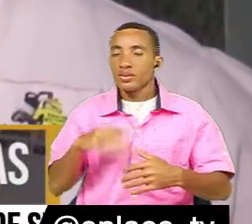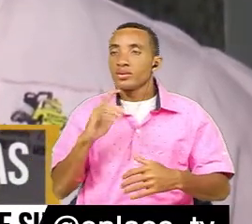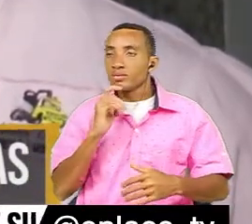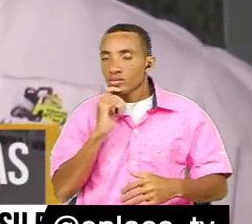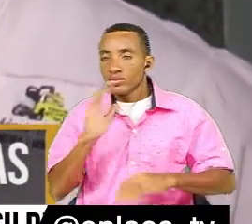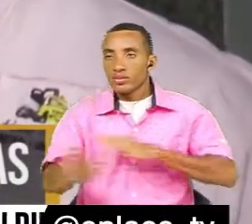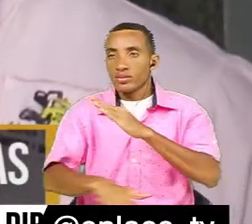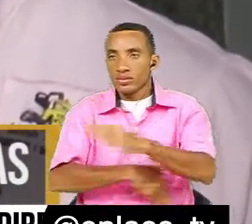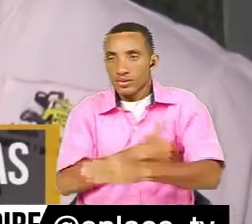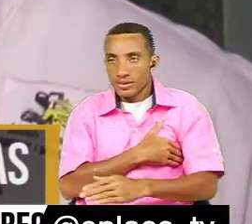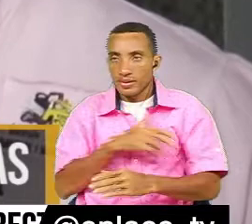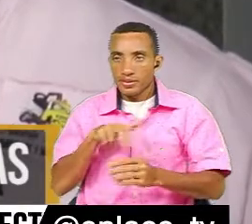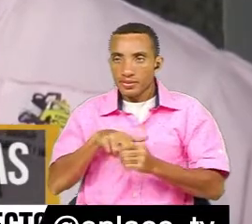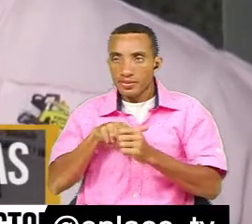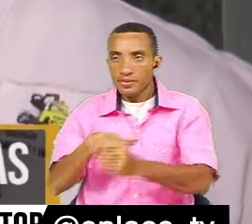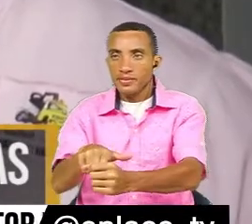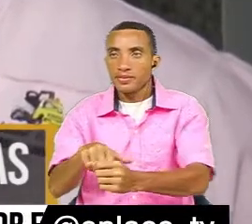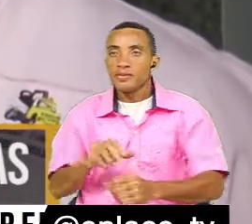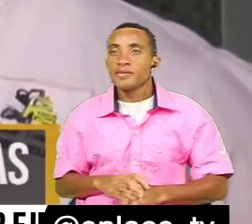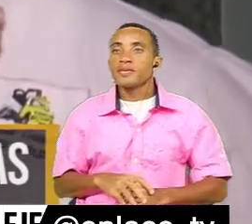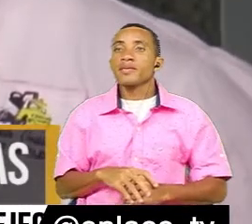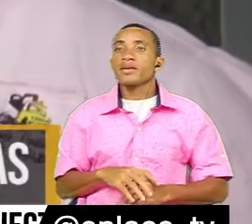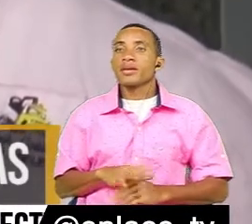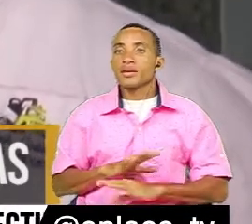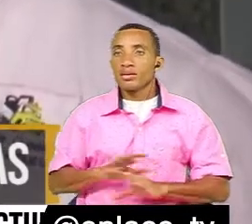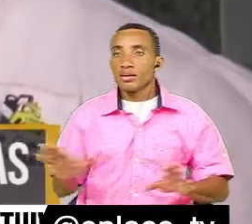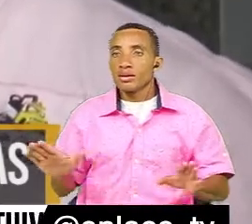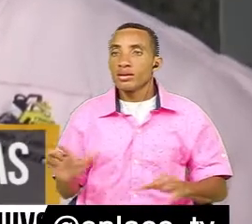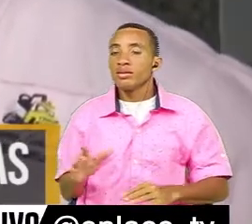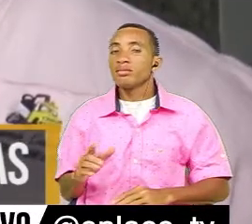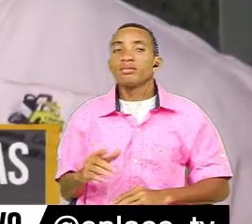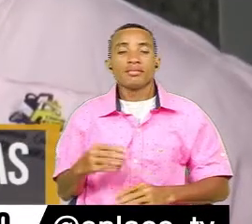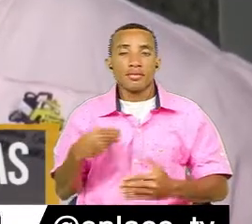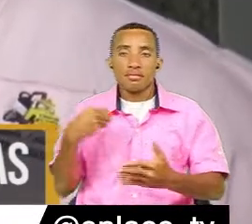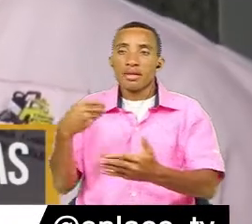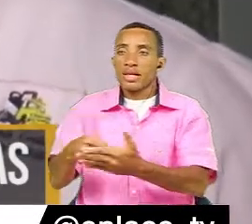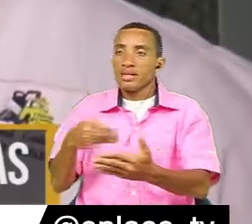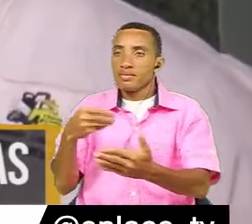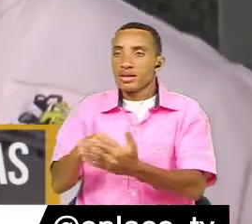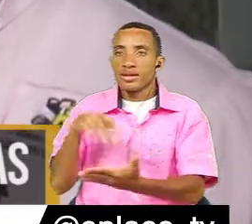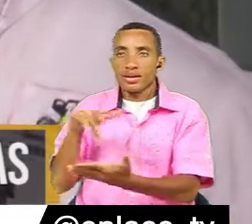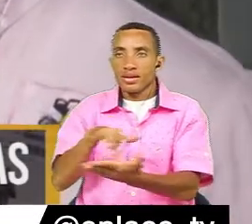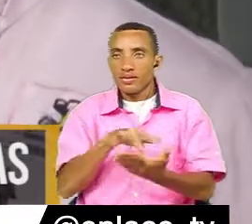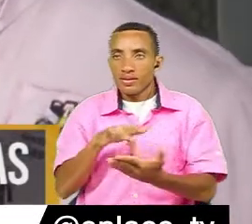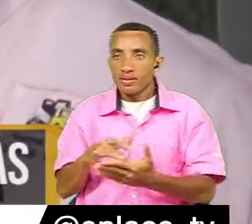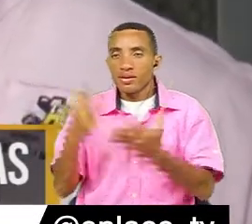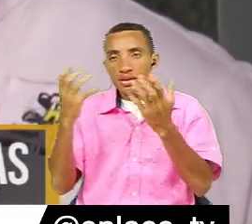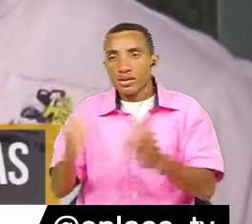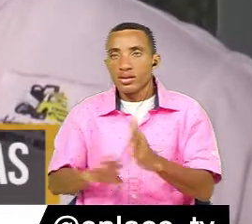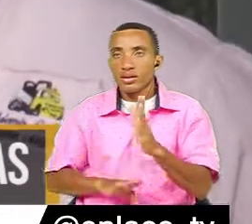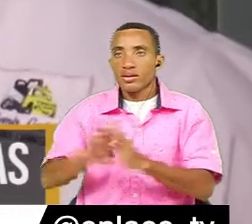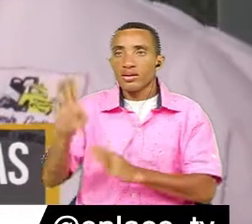Carga. Eso me ha costado, le debo plata a mucha gente. ¿Por qué? Porque me intentó superar. Ecopetrol